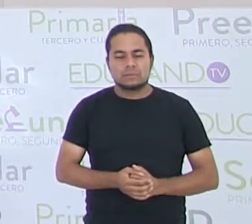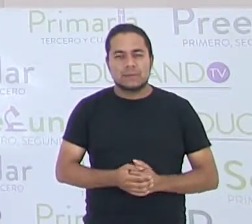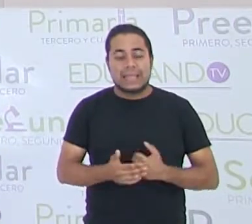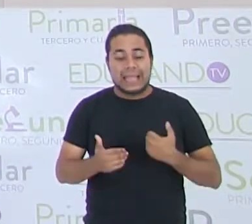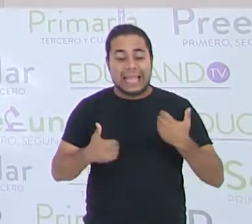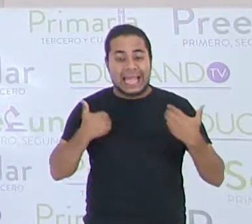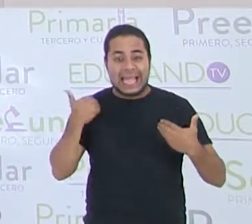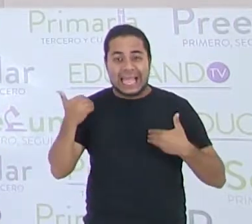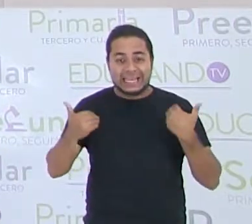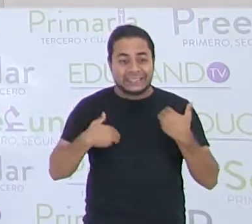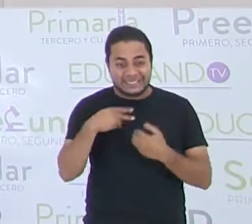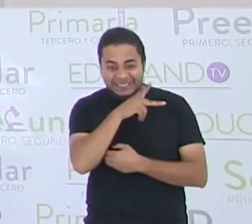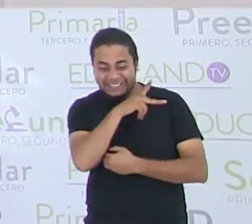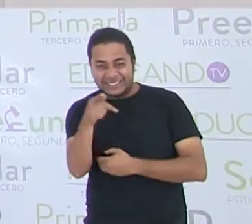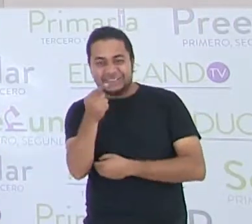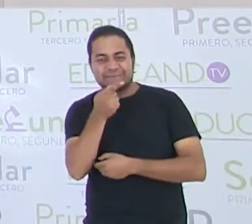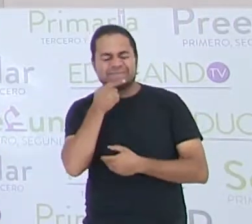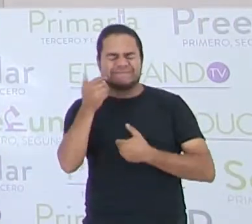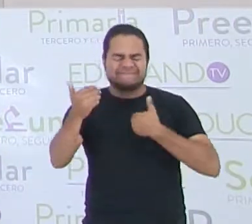Alegres,